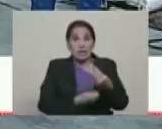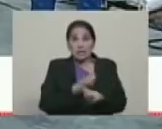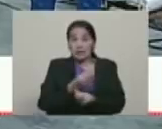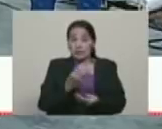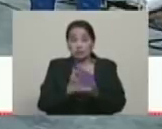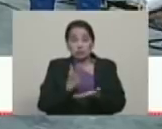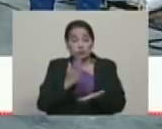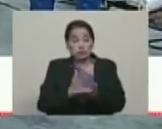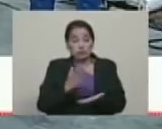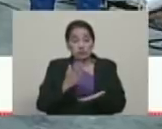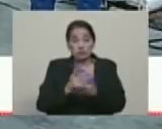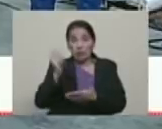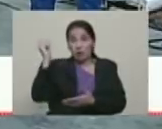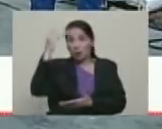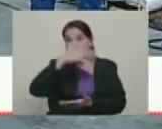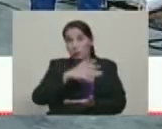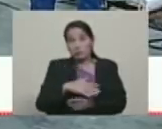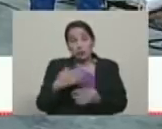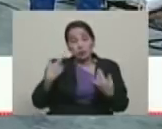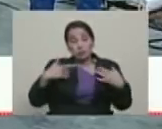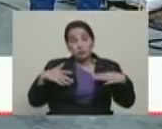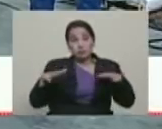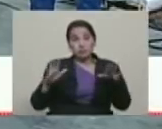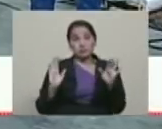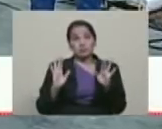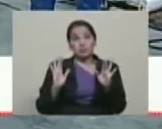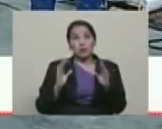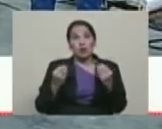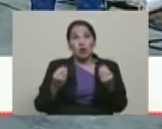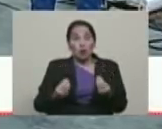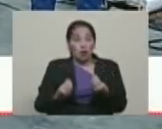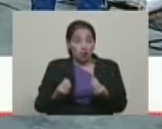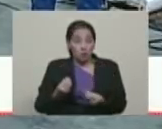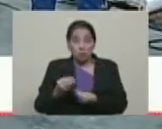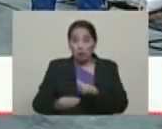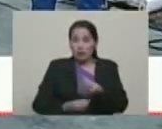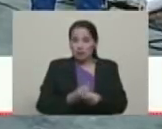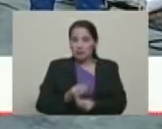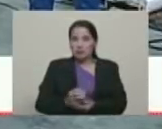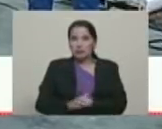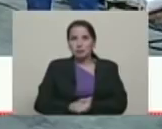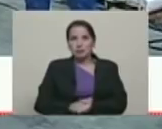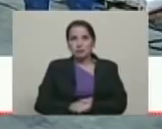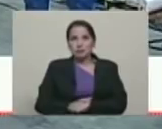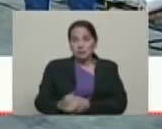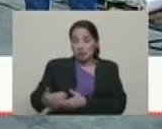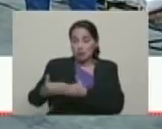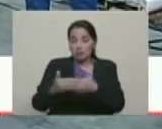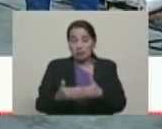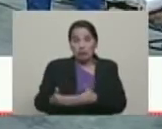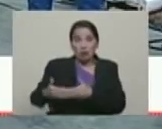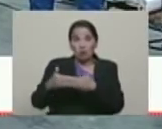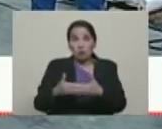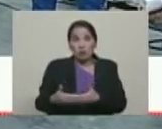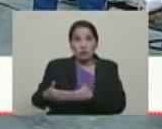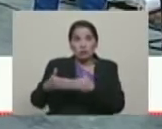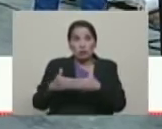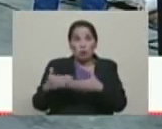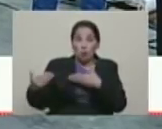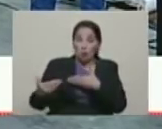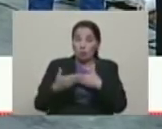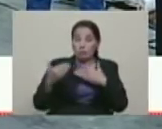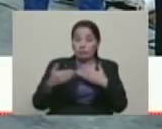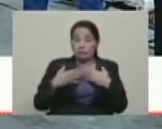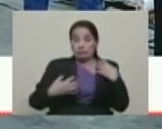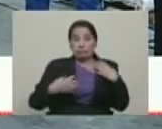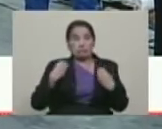Trump. Pero bueno, ante las agresiones imperialistas, del imperialismo desesperado,